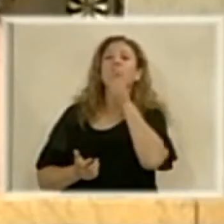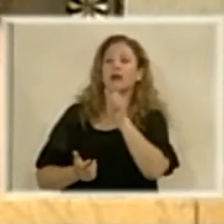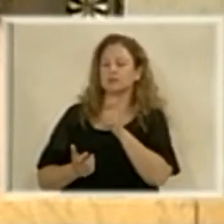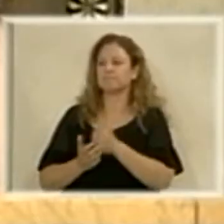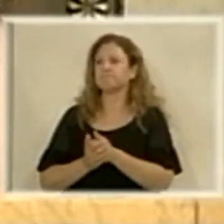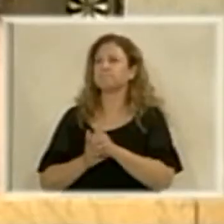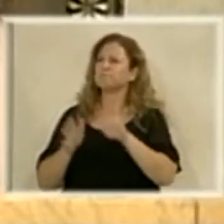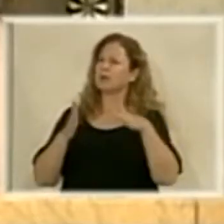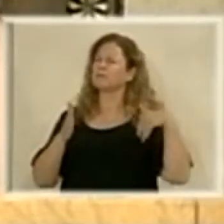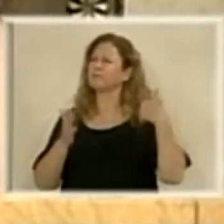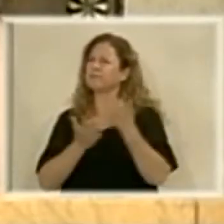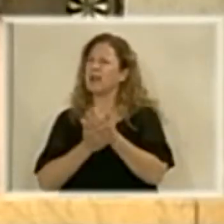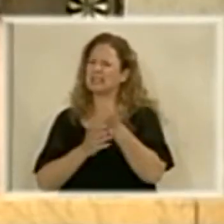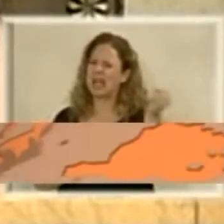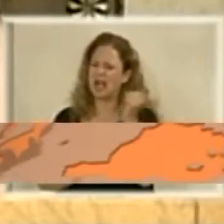Hasta abril,